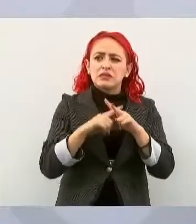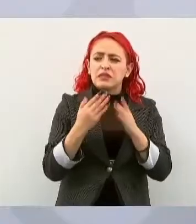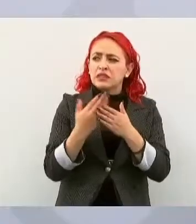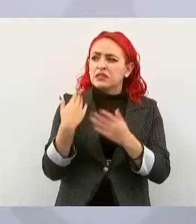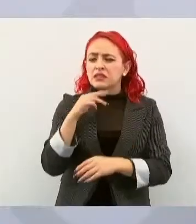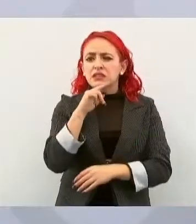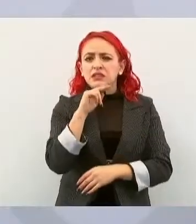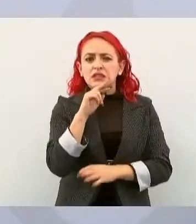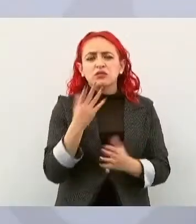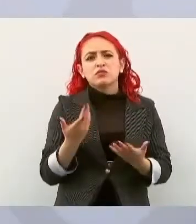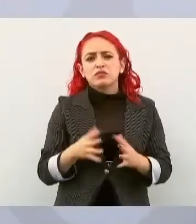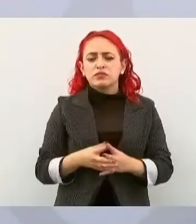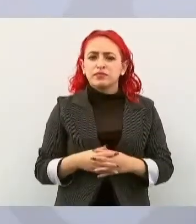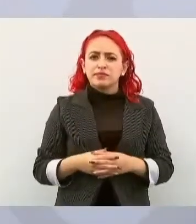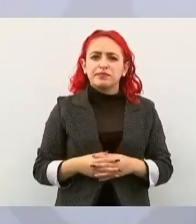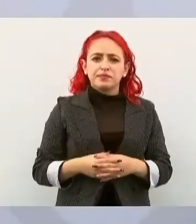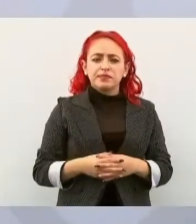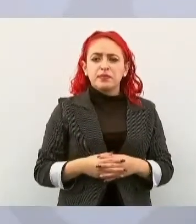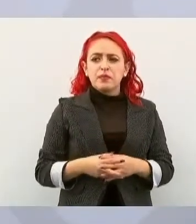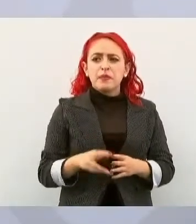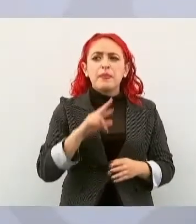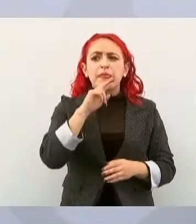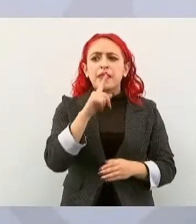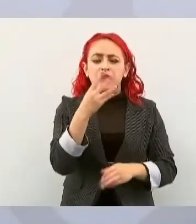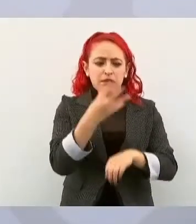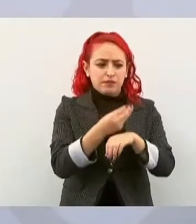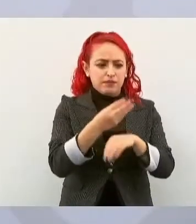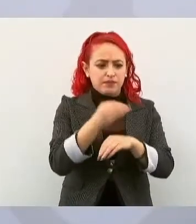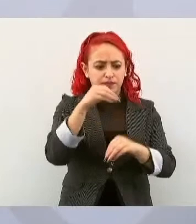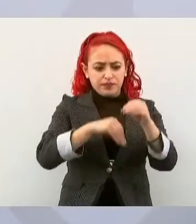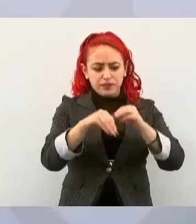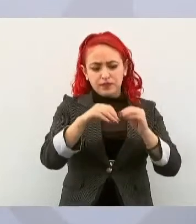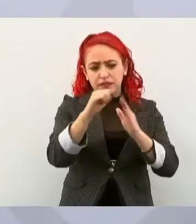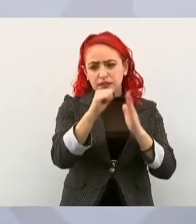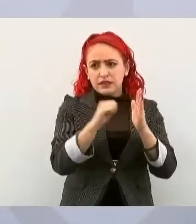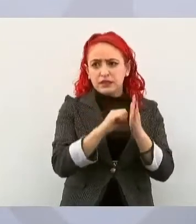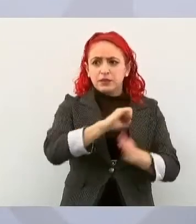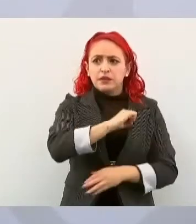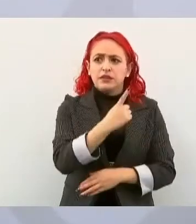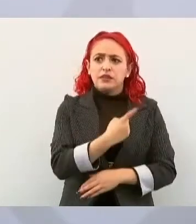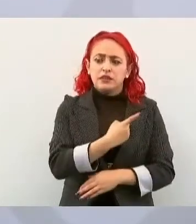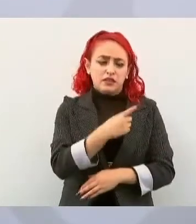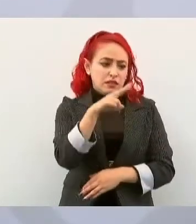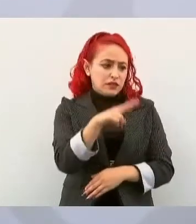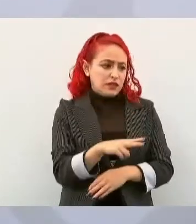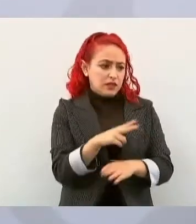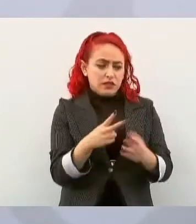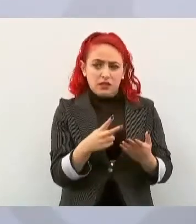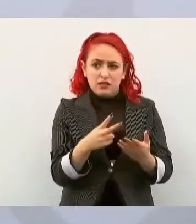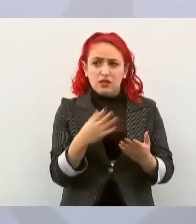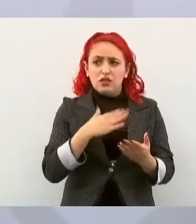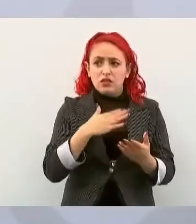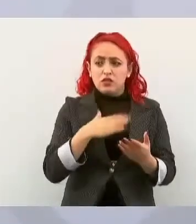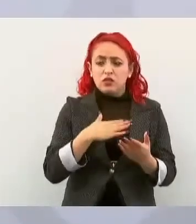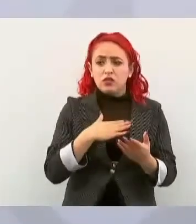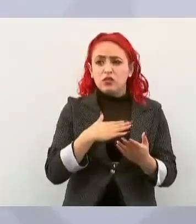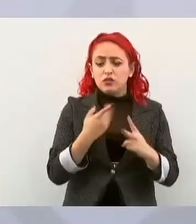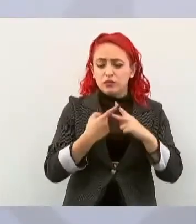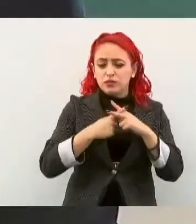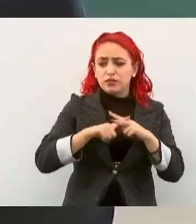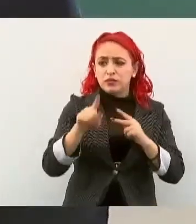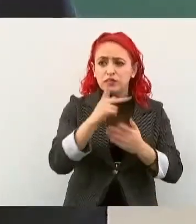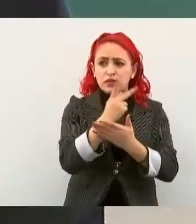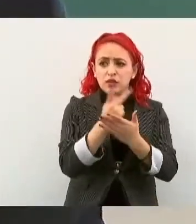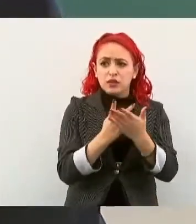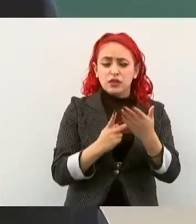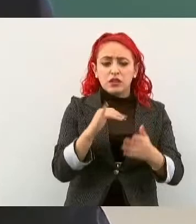bueno, de que mejoráramos el sistema de salud. A mí me tocó iniciar el